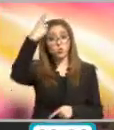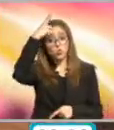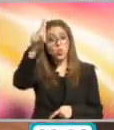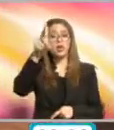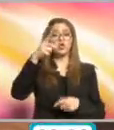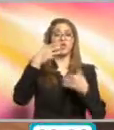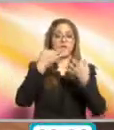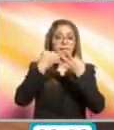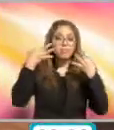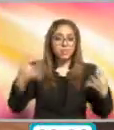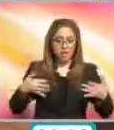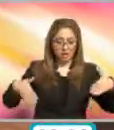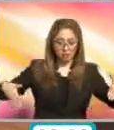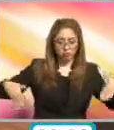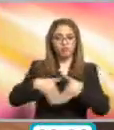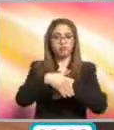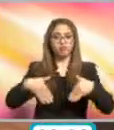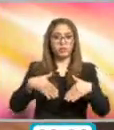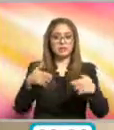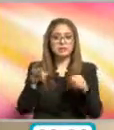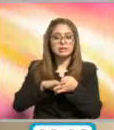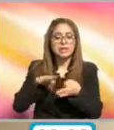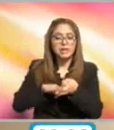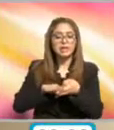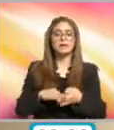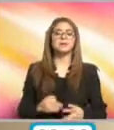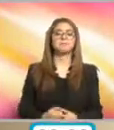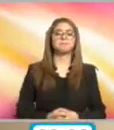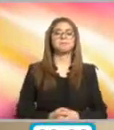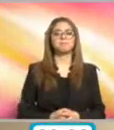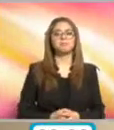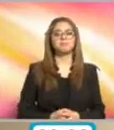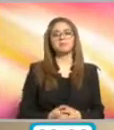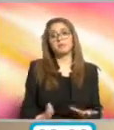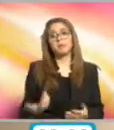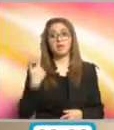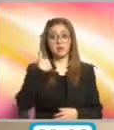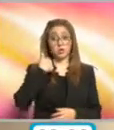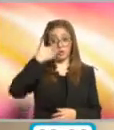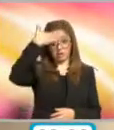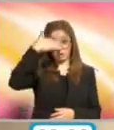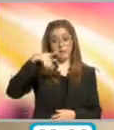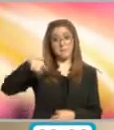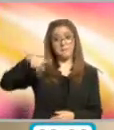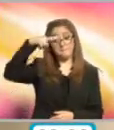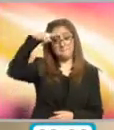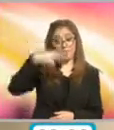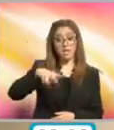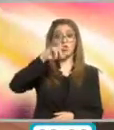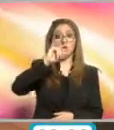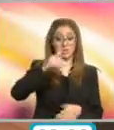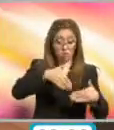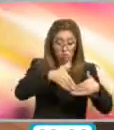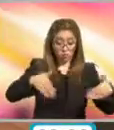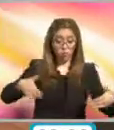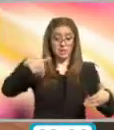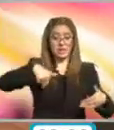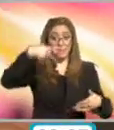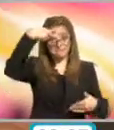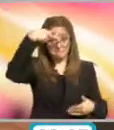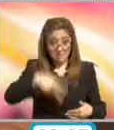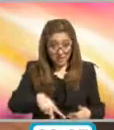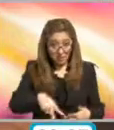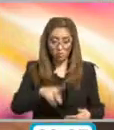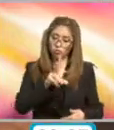justamente uno de los asesores de seguridad mencionaba este tema. Sin duda México no va a permitir que lo construyan dentro de su territorio, tampoco se va a poder construir a la